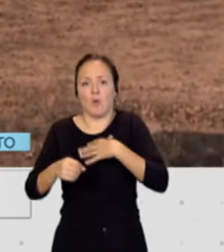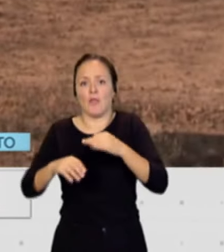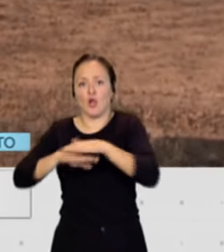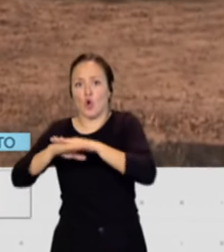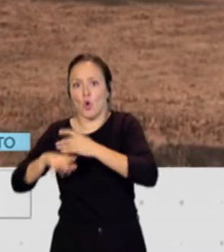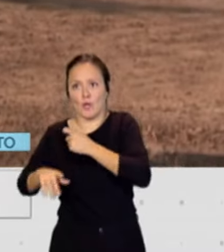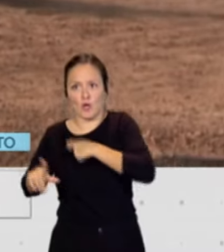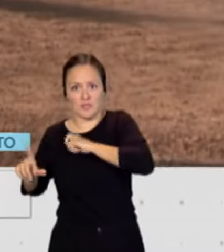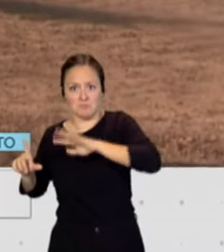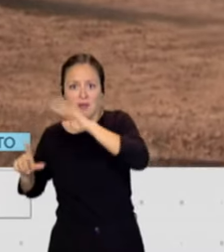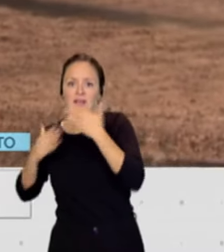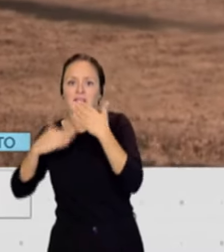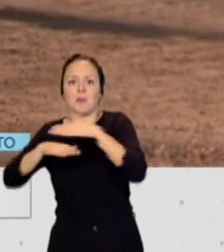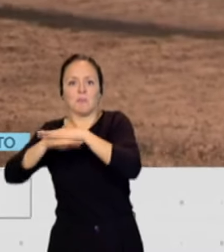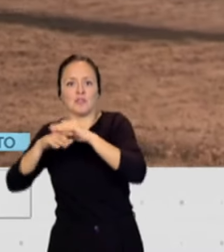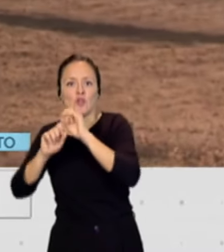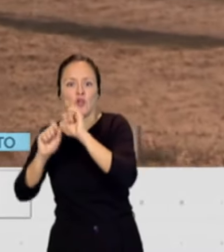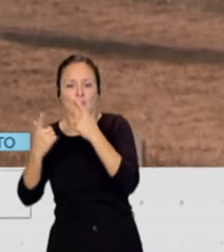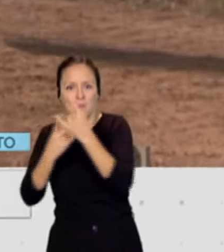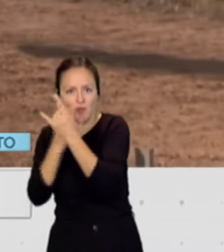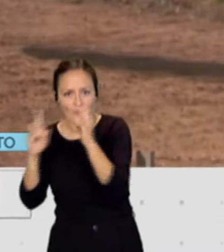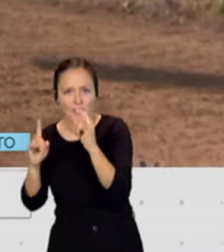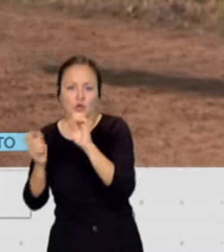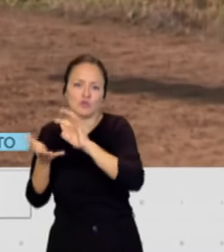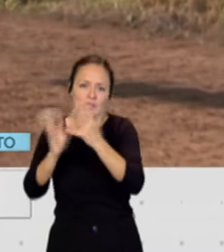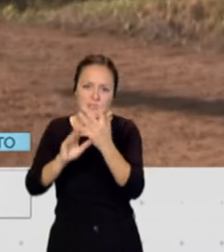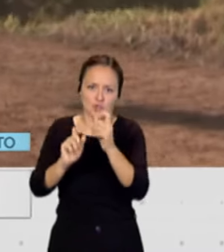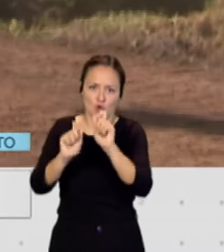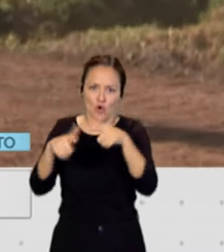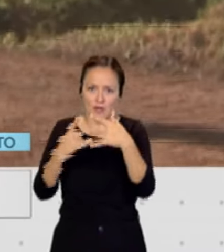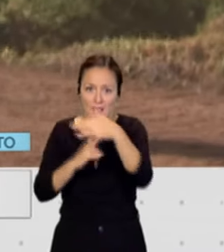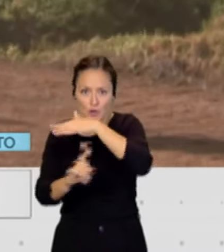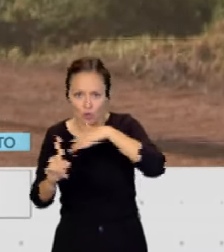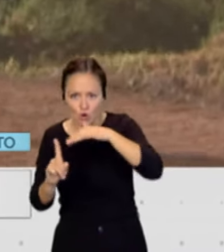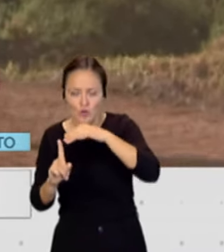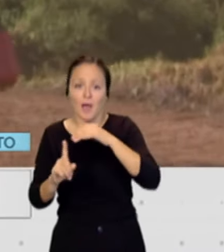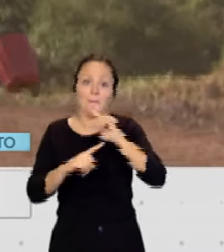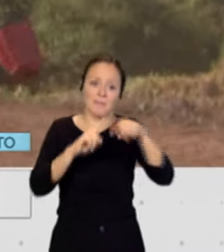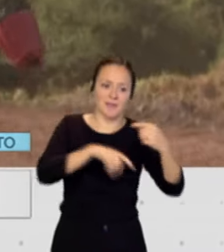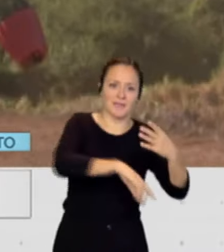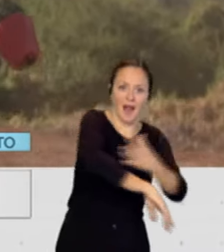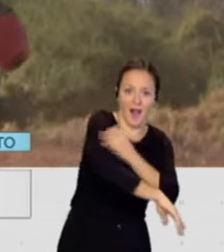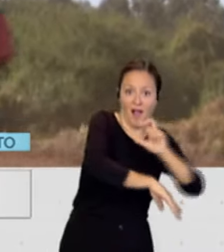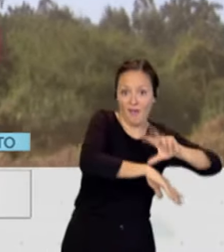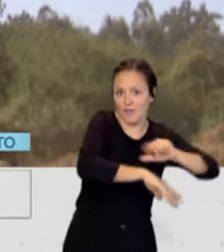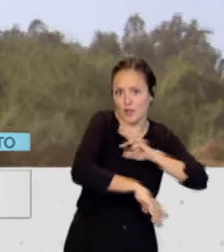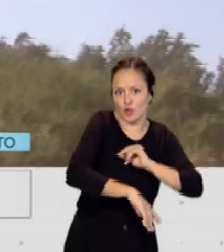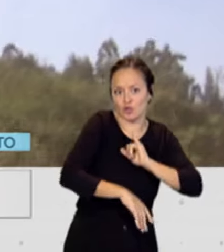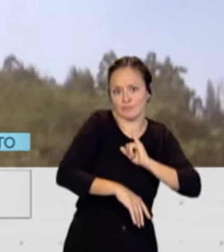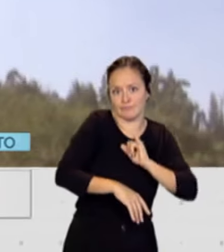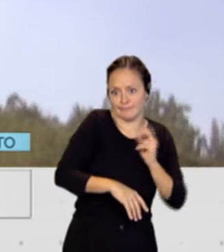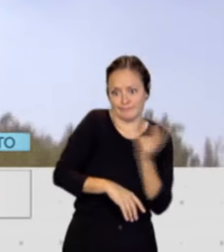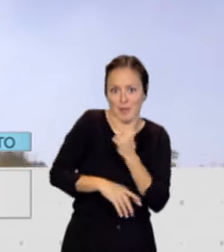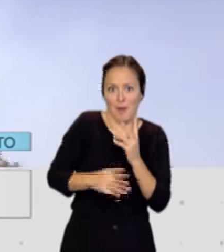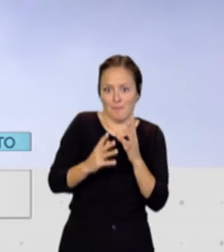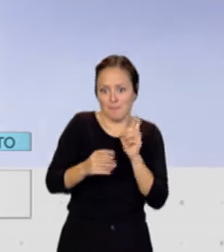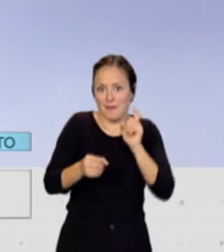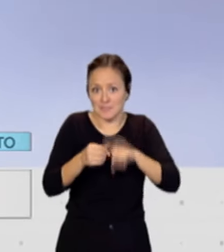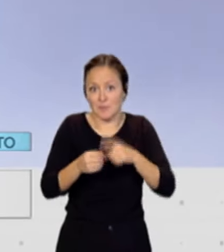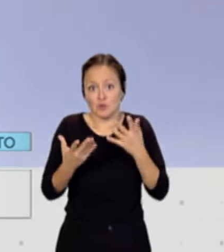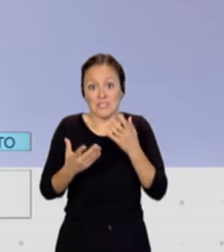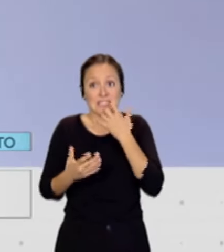del Ministerio de medio ambiente de transición ecológica y el Cabildo el gobierno Entonces al final al venir medios de distintas comunidades